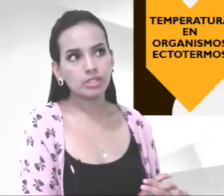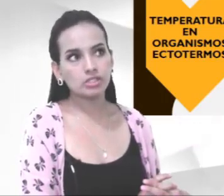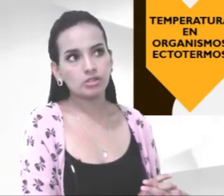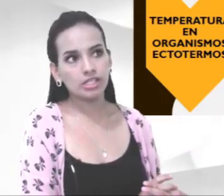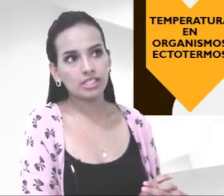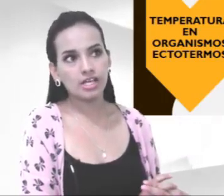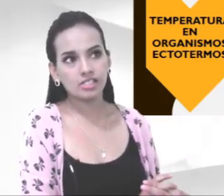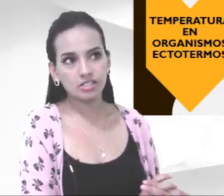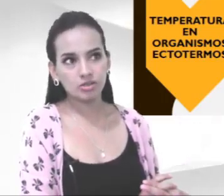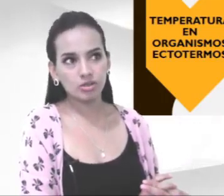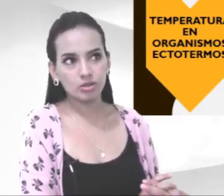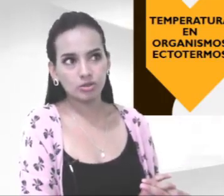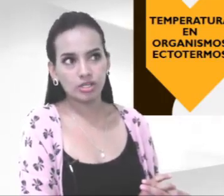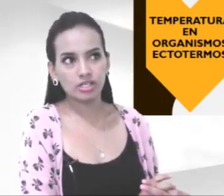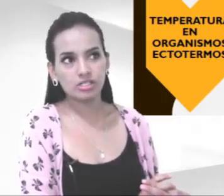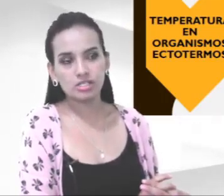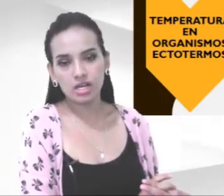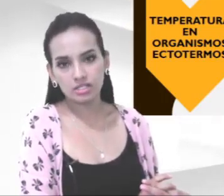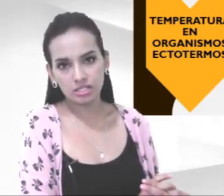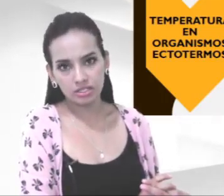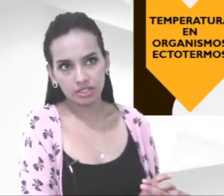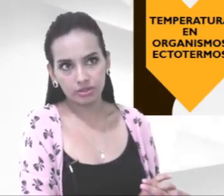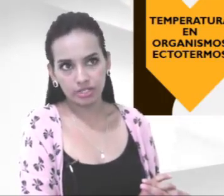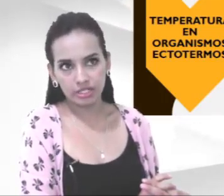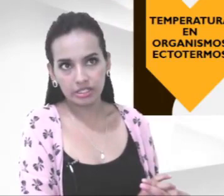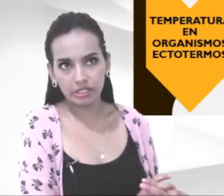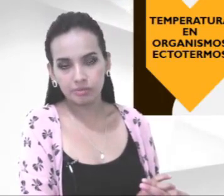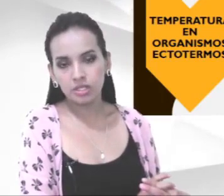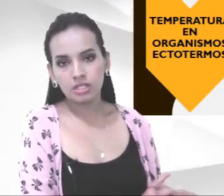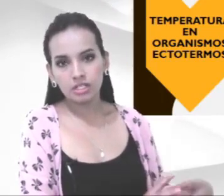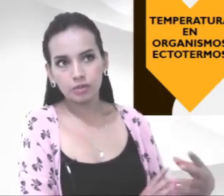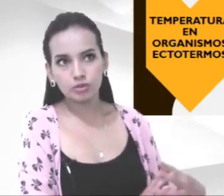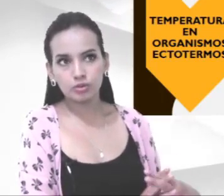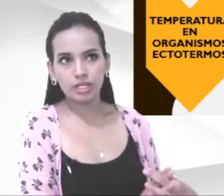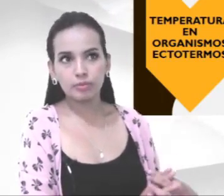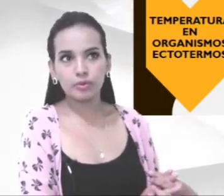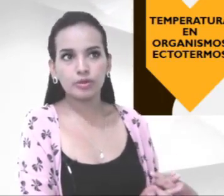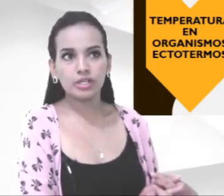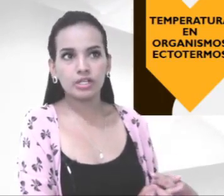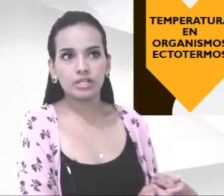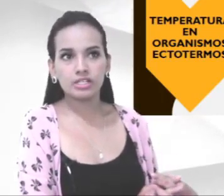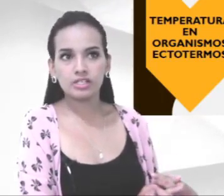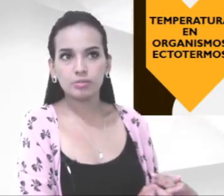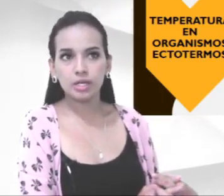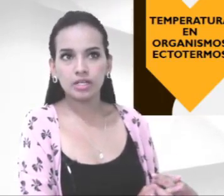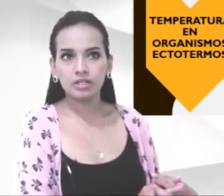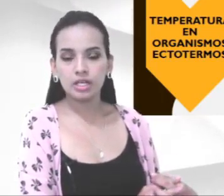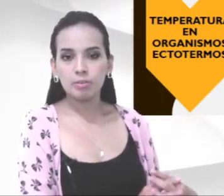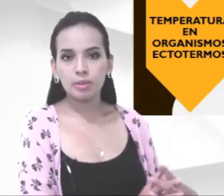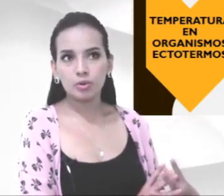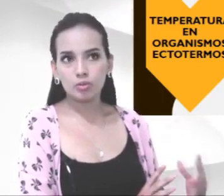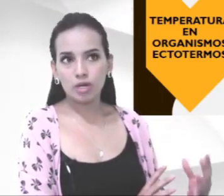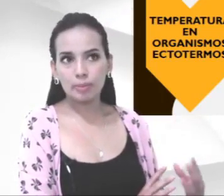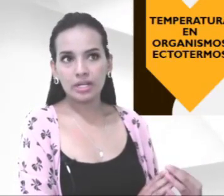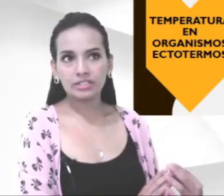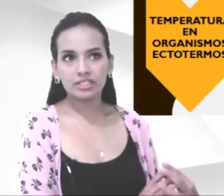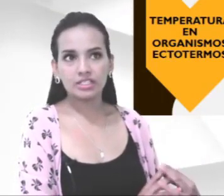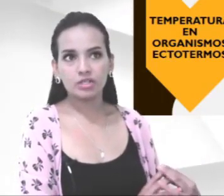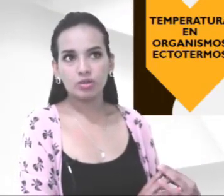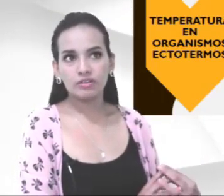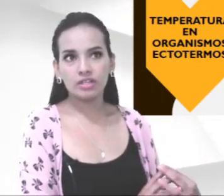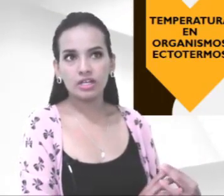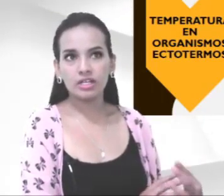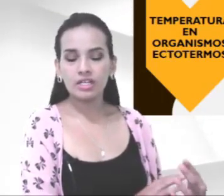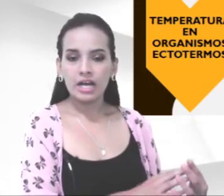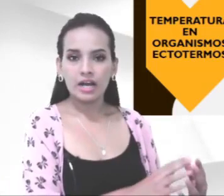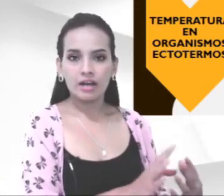sus ramas y hojas hacia el sol o sus raíces hacia el interior de la tierra tenemos un ejemplo en esa imagen vemos como la planta que